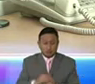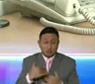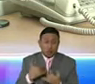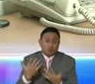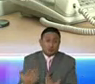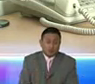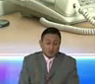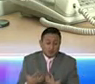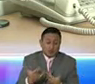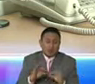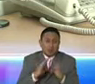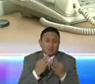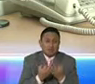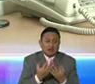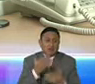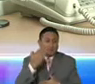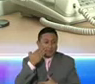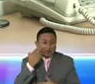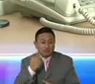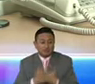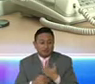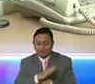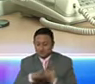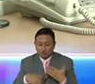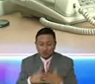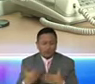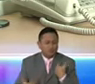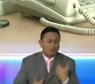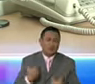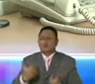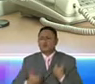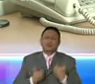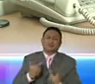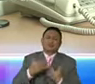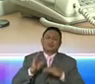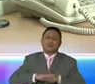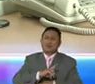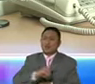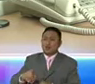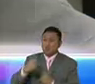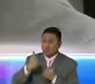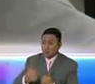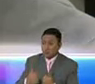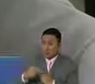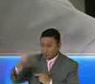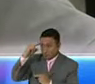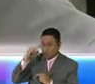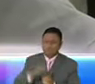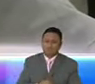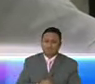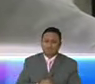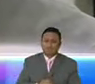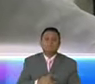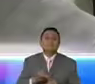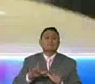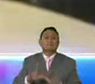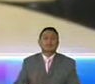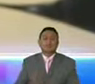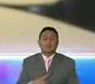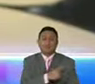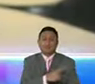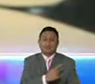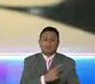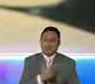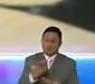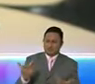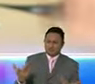estábamos, las familias, las madres, los hijos, estábamos muy contentos de sus palabras. Cuestionan a la secretaria de Estado porque